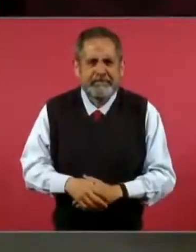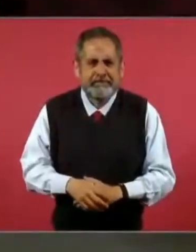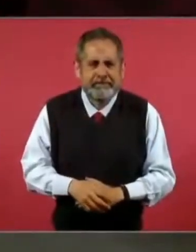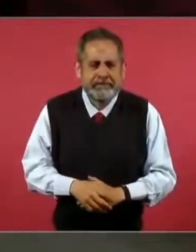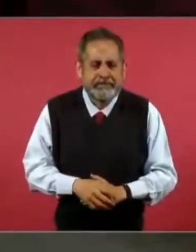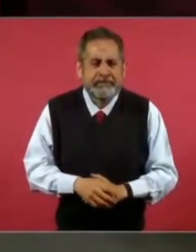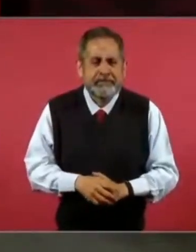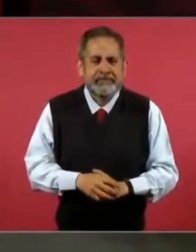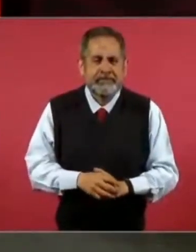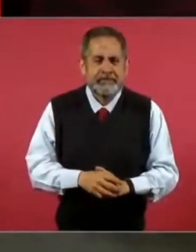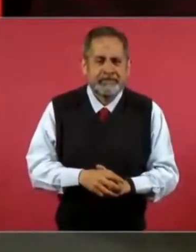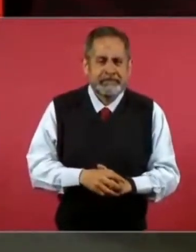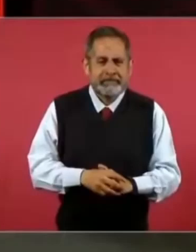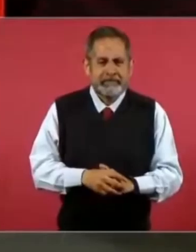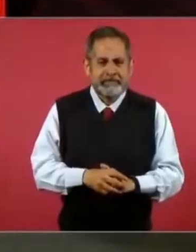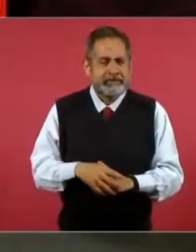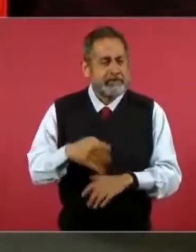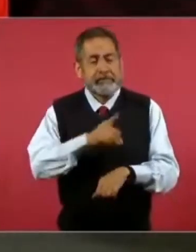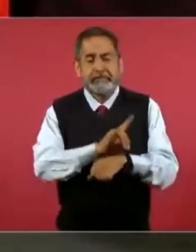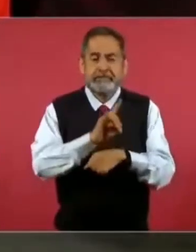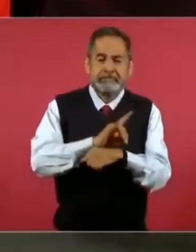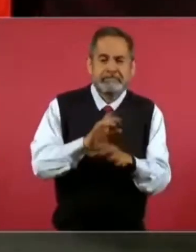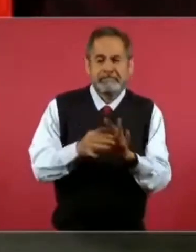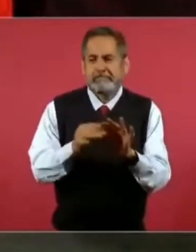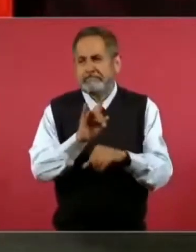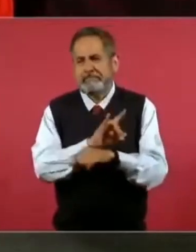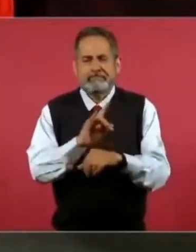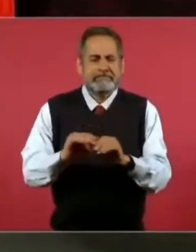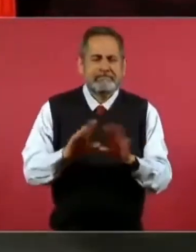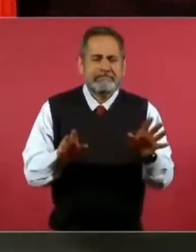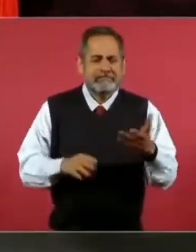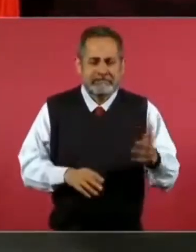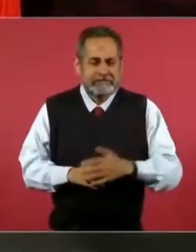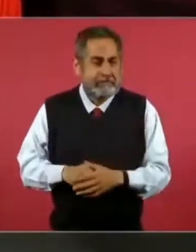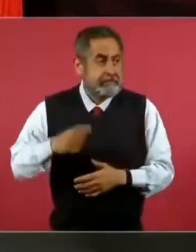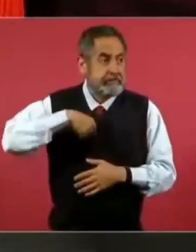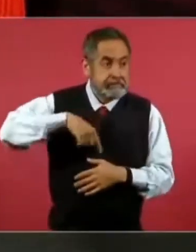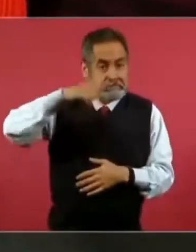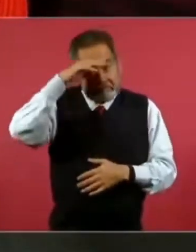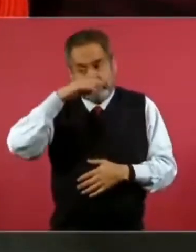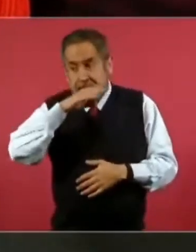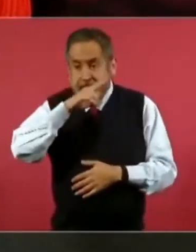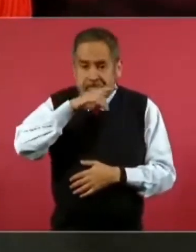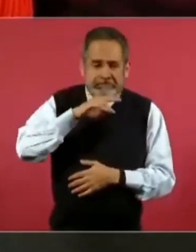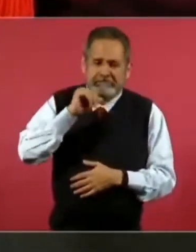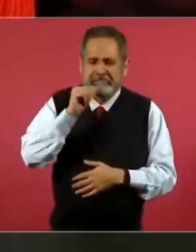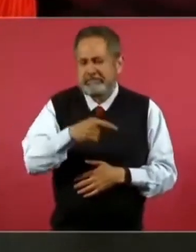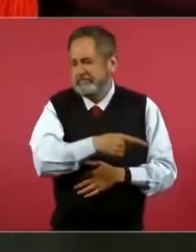simulando, ¿no?, que están preocupados.